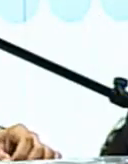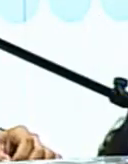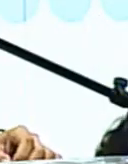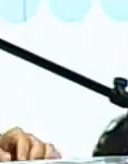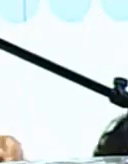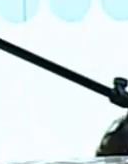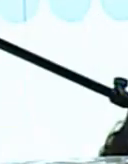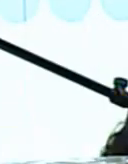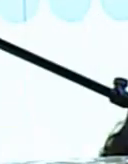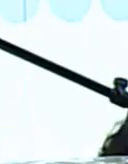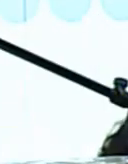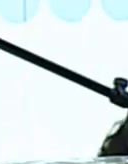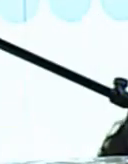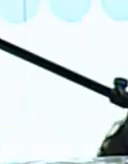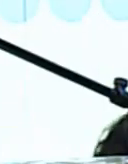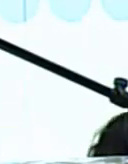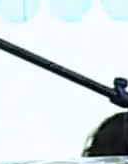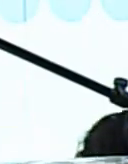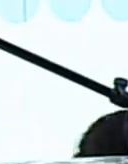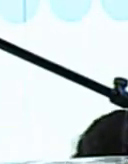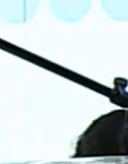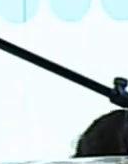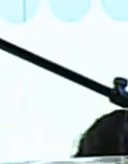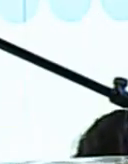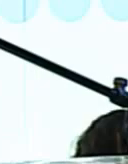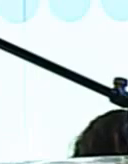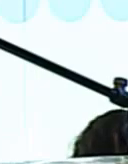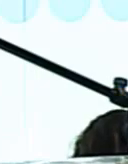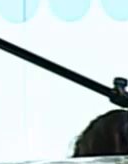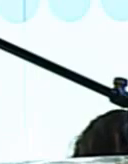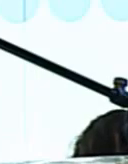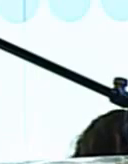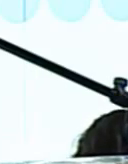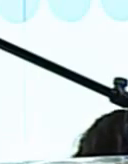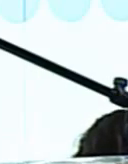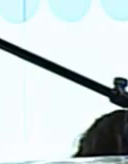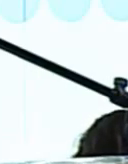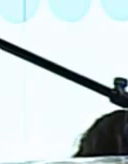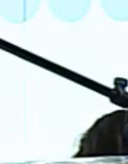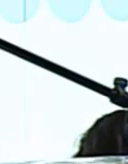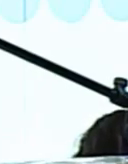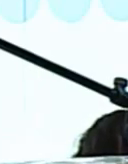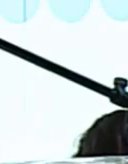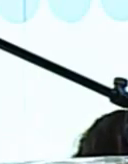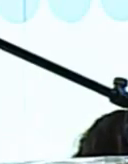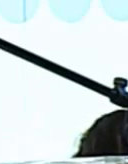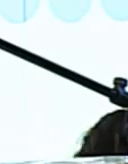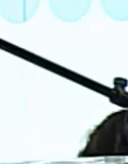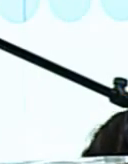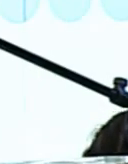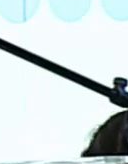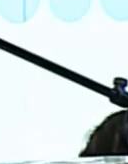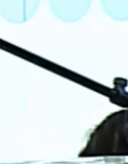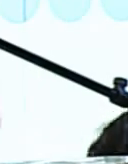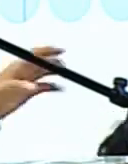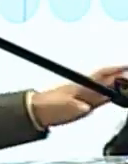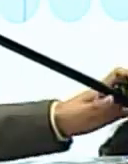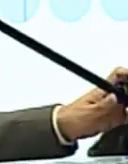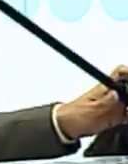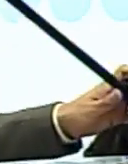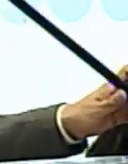Mexicana de Estudios Parlamentarios, a quien cedo el uso del micrófono para conducir las deliberaciones de este